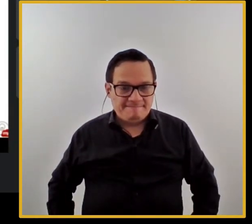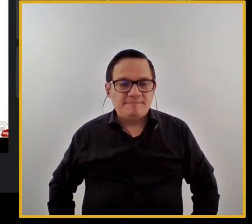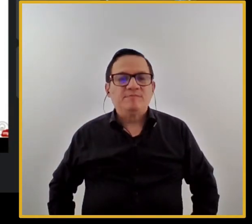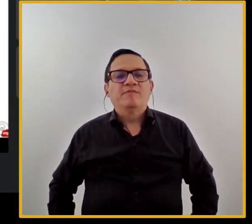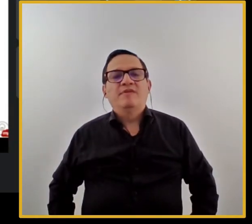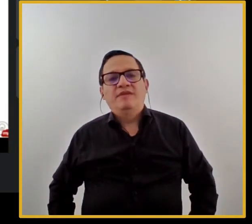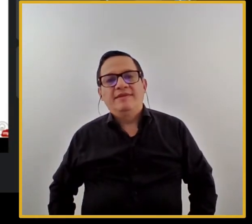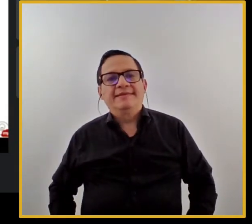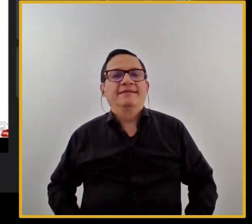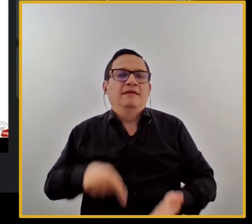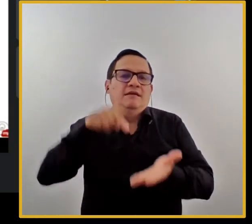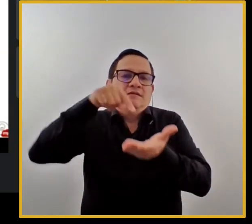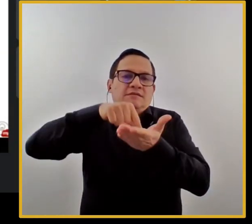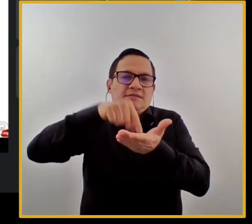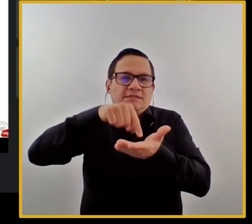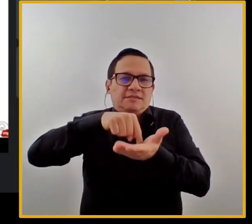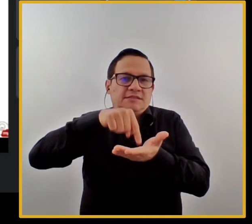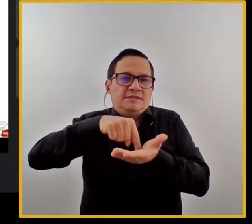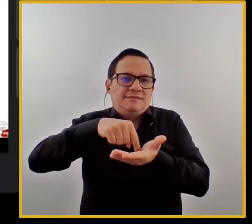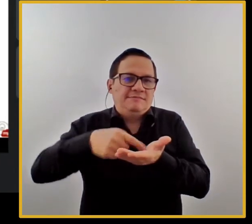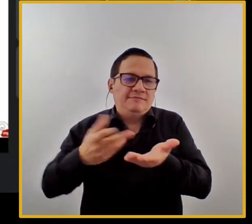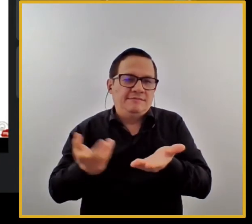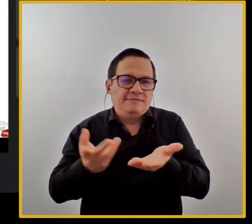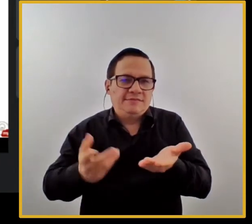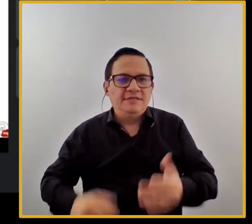Entonces, allí